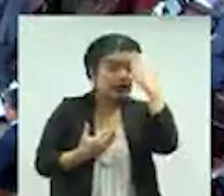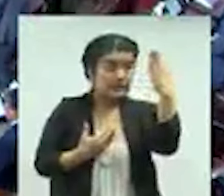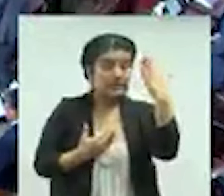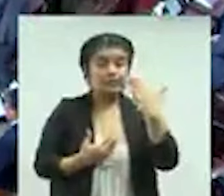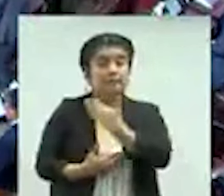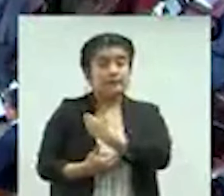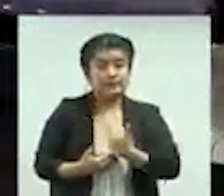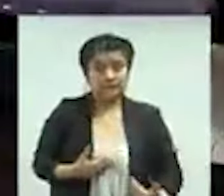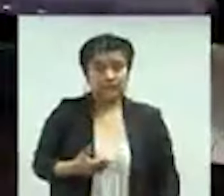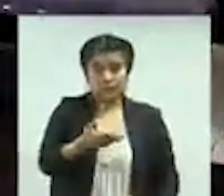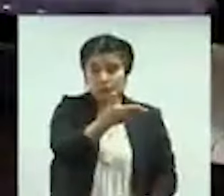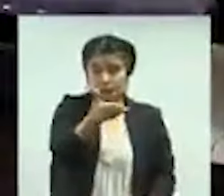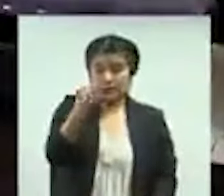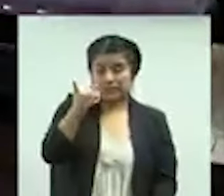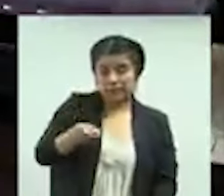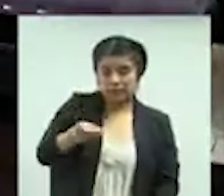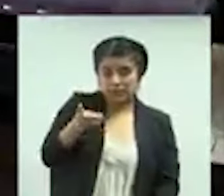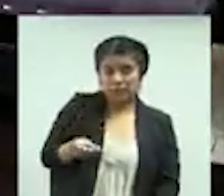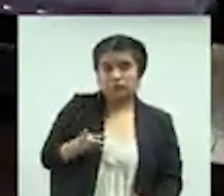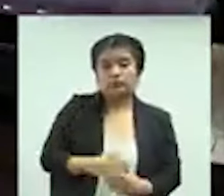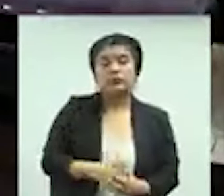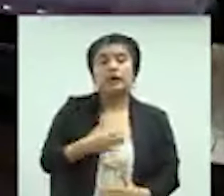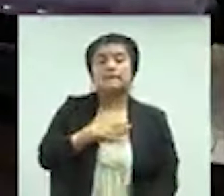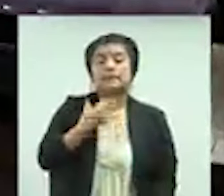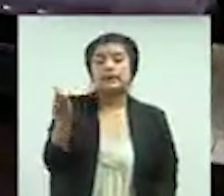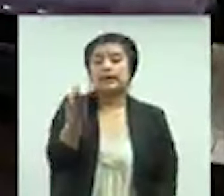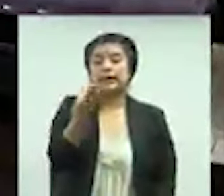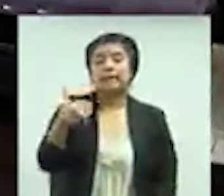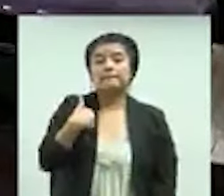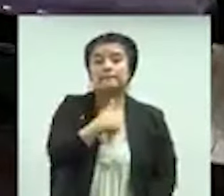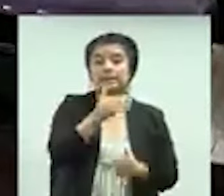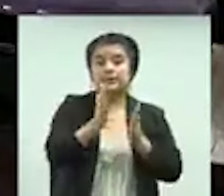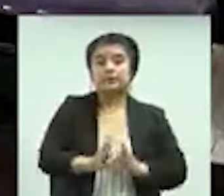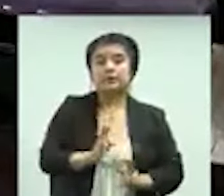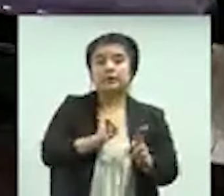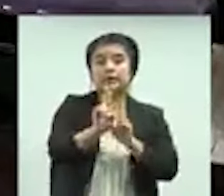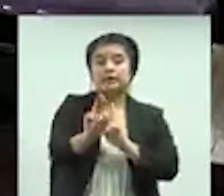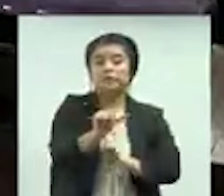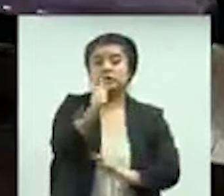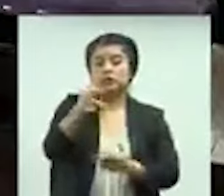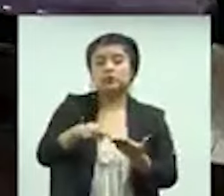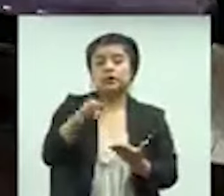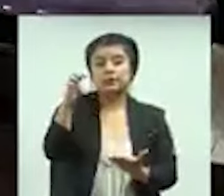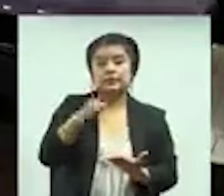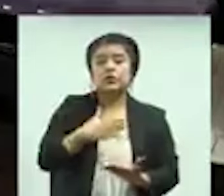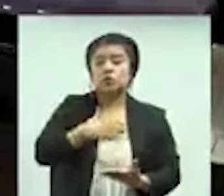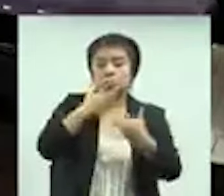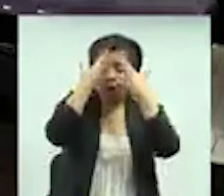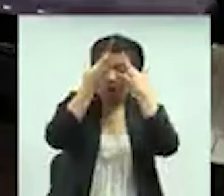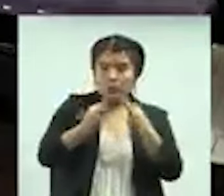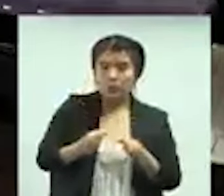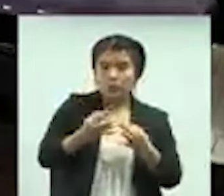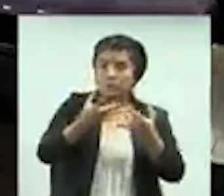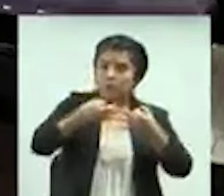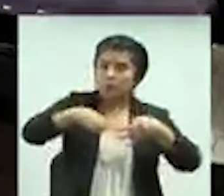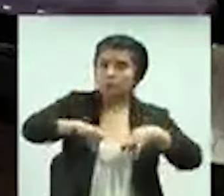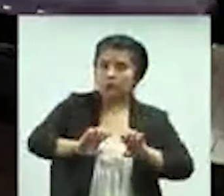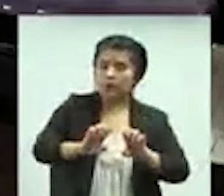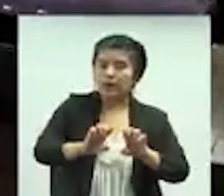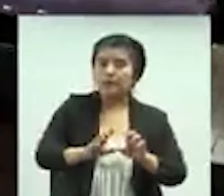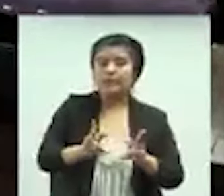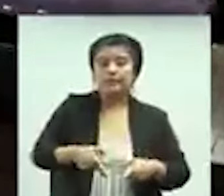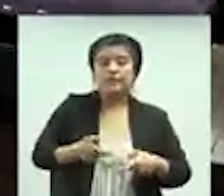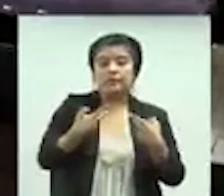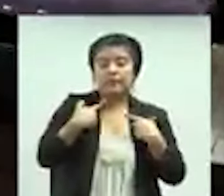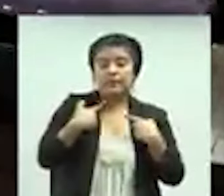presidente, honorable pleno. En mi calidad de ministro de Relaciones Exteriores, considero que la posibilidad de residencia